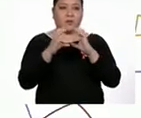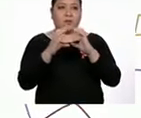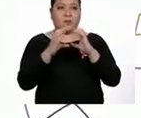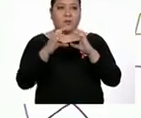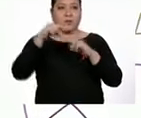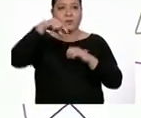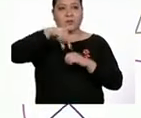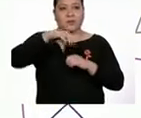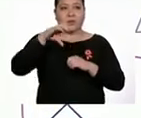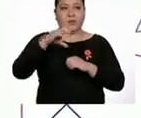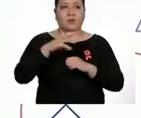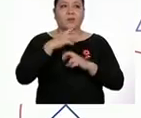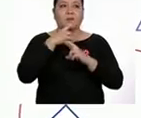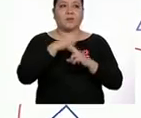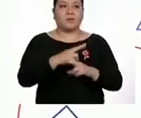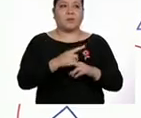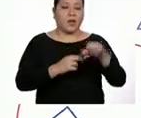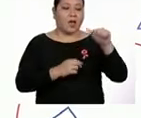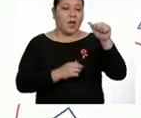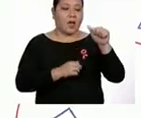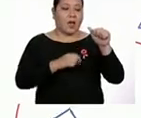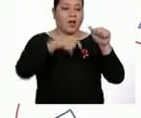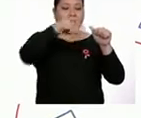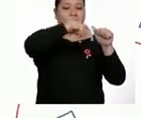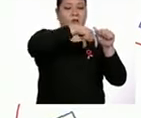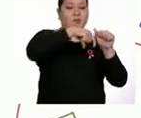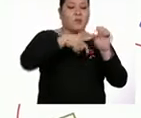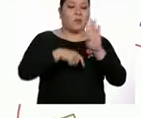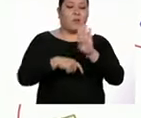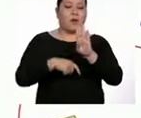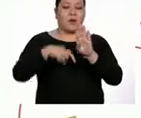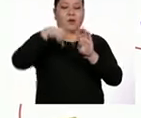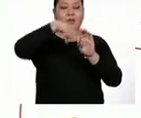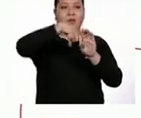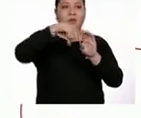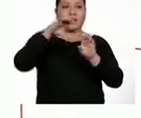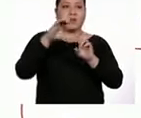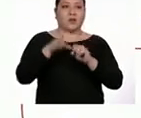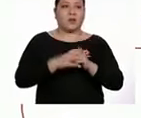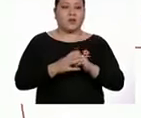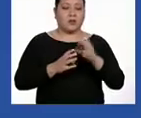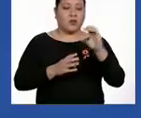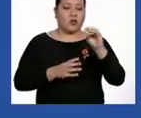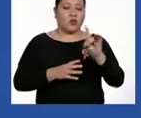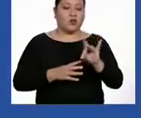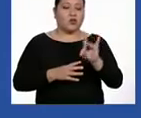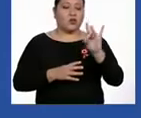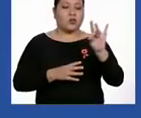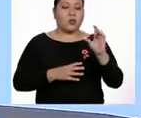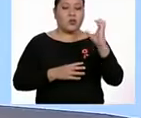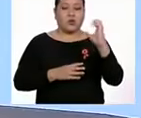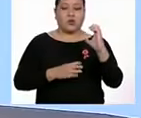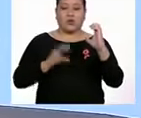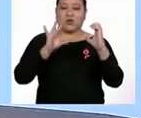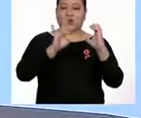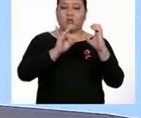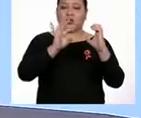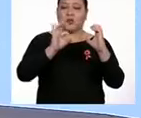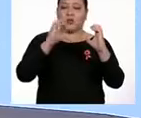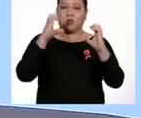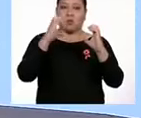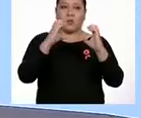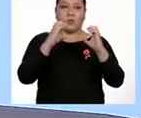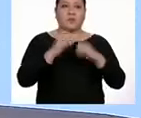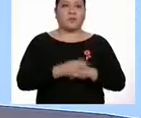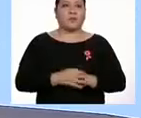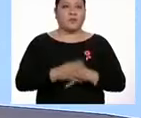como resultado el intervalo cerrado con extremos 88 y 89.